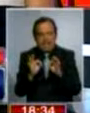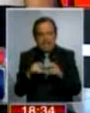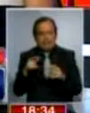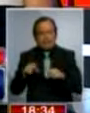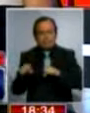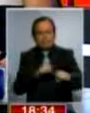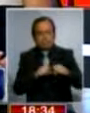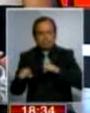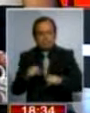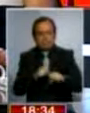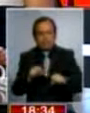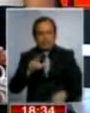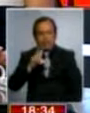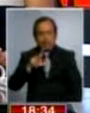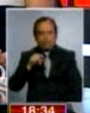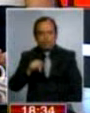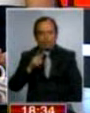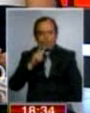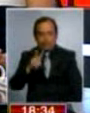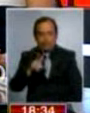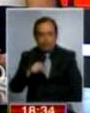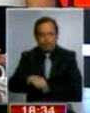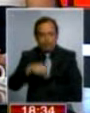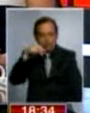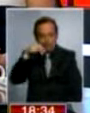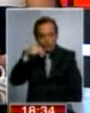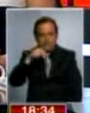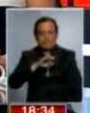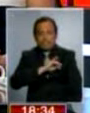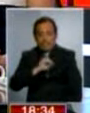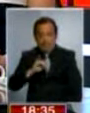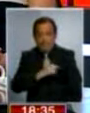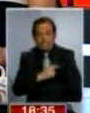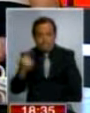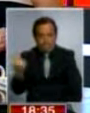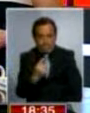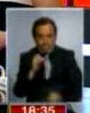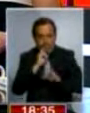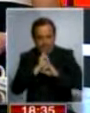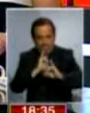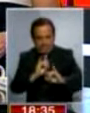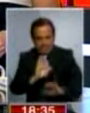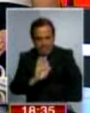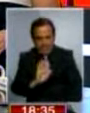por el terremoto 8.2 en el norte del país. Ya regresamos con más informaciones.